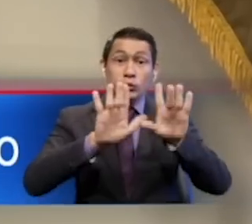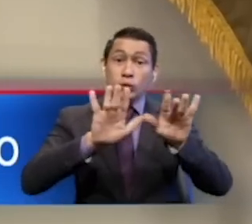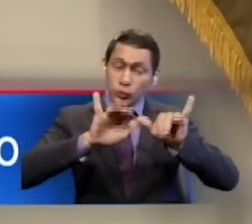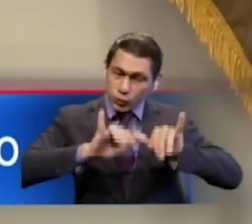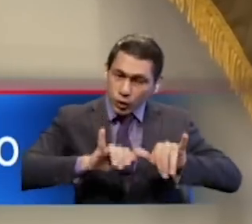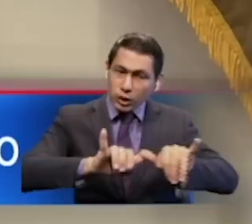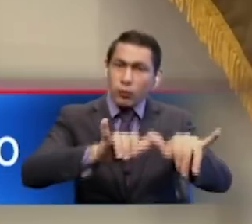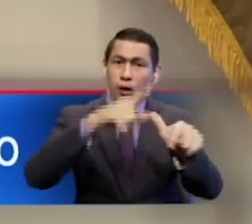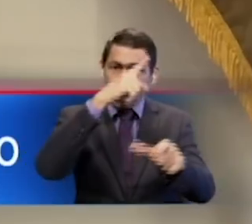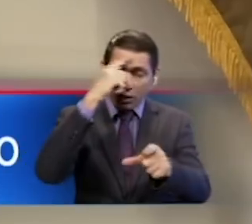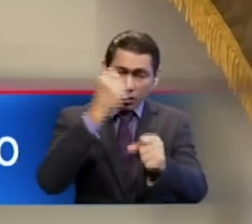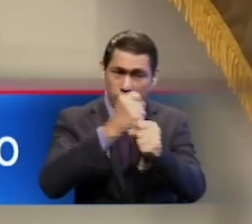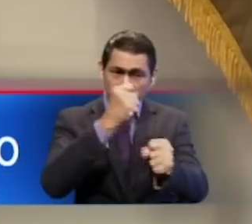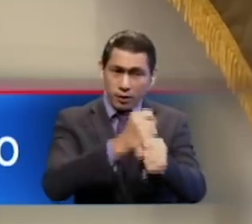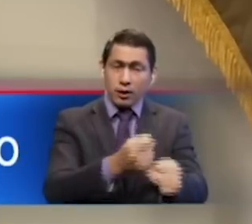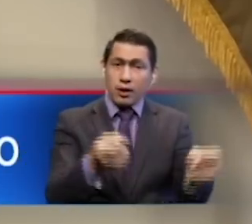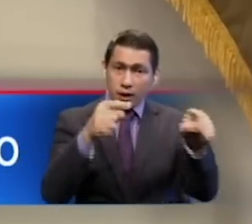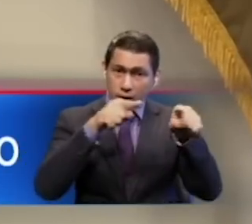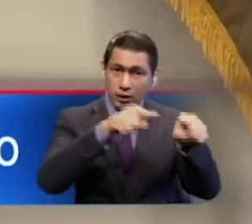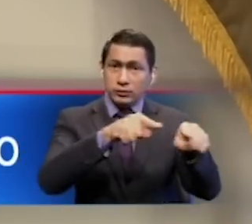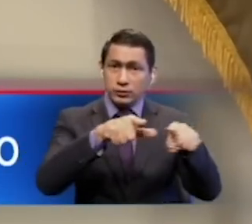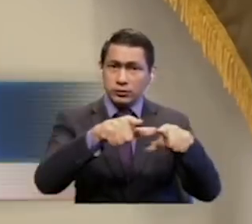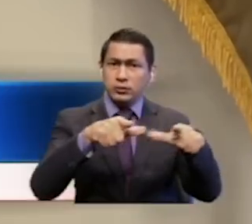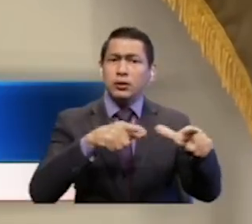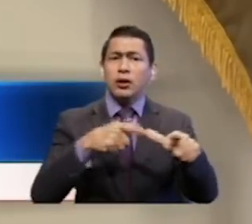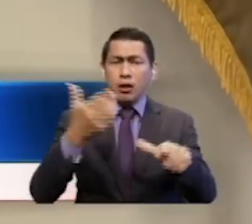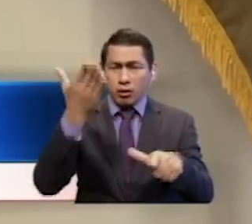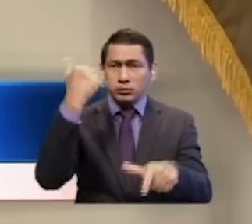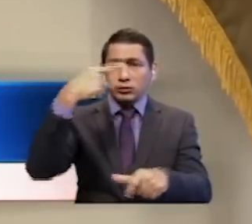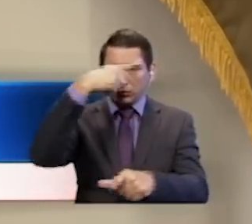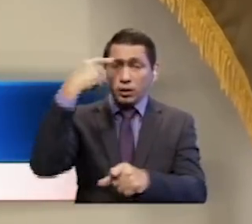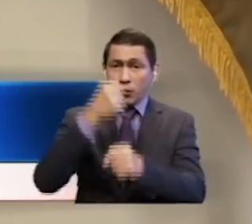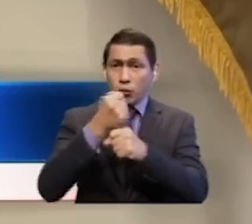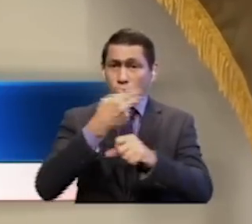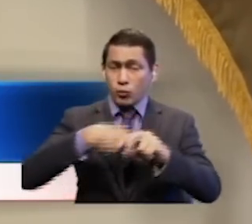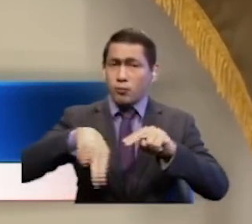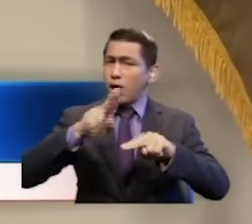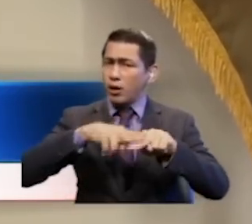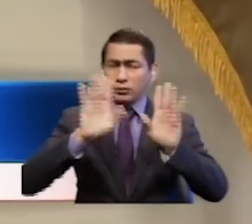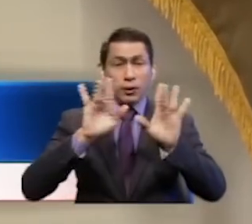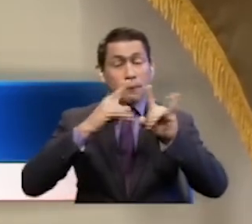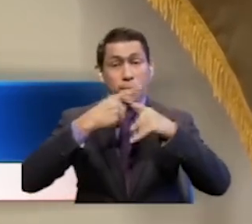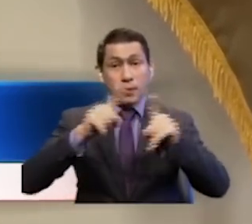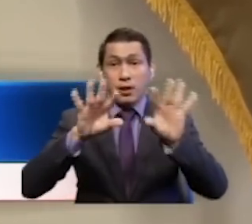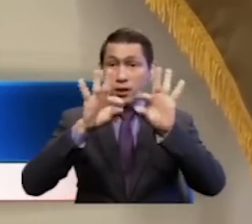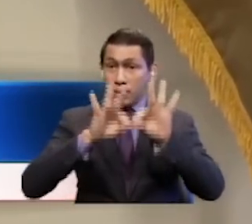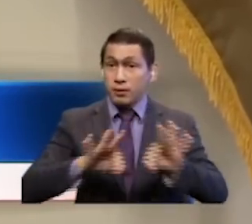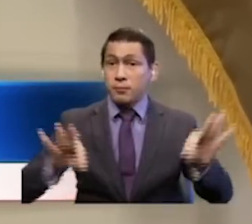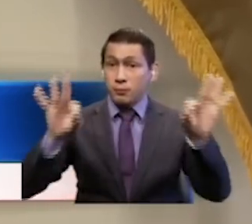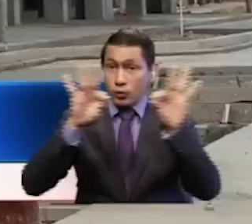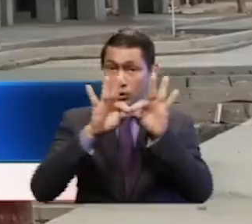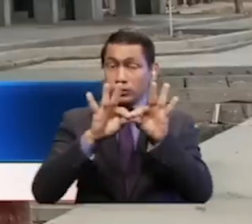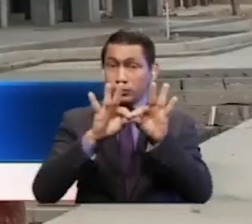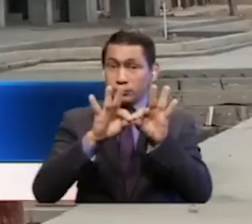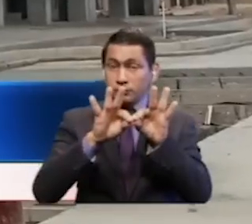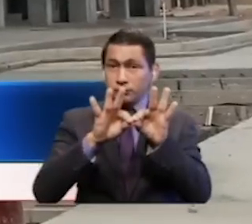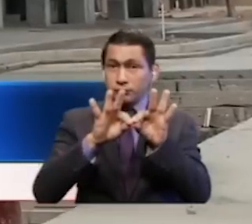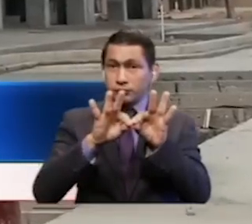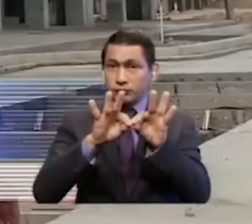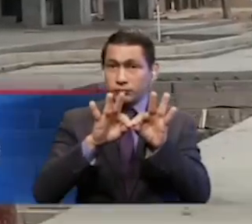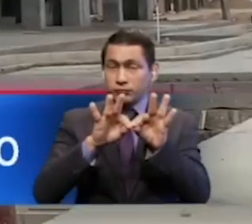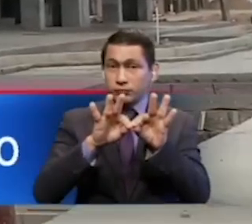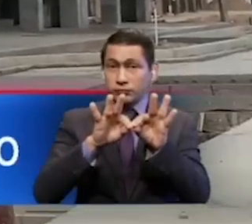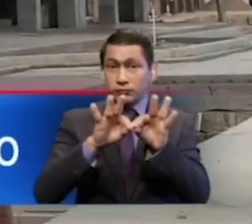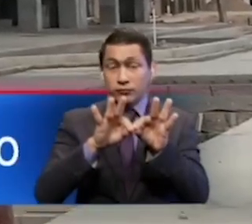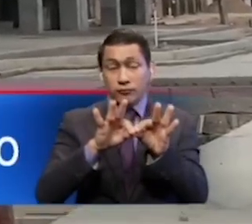continuar con total normalidad, que ya se lo ha venido haciendo también. O sea, obviamente también es importante aclarar de que... Ante